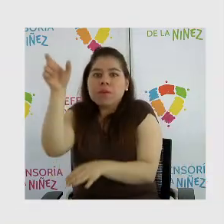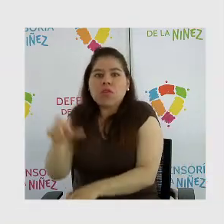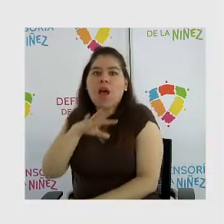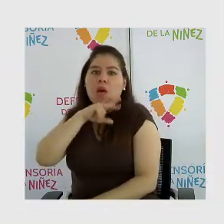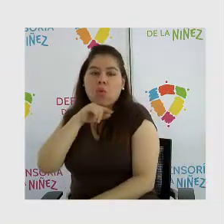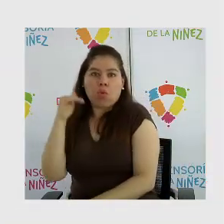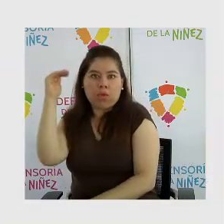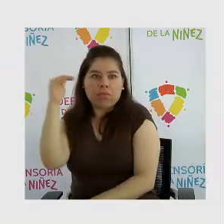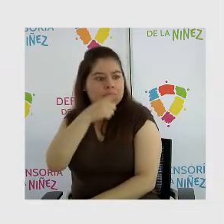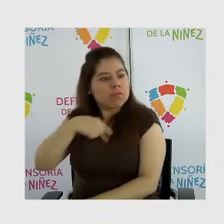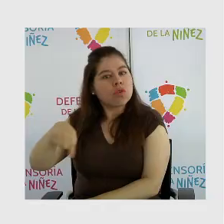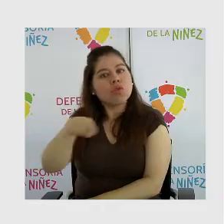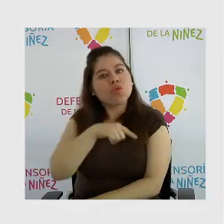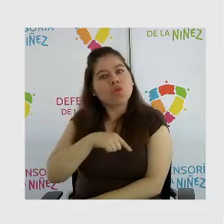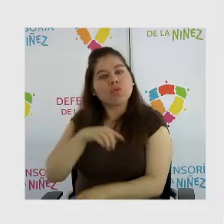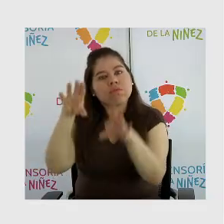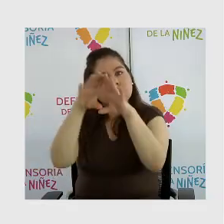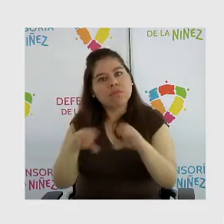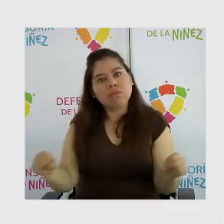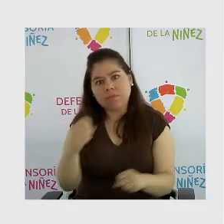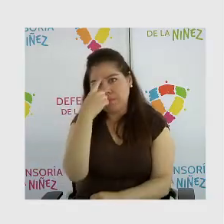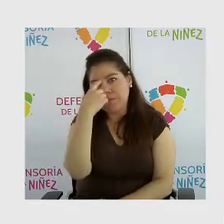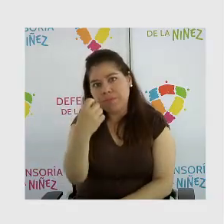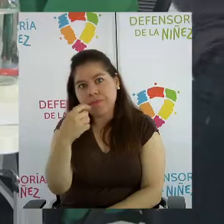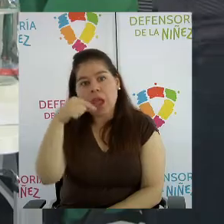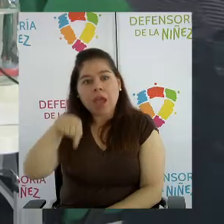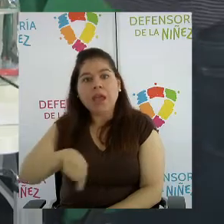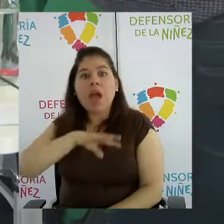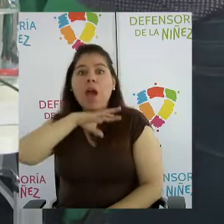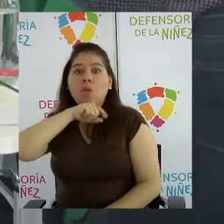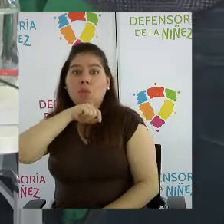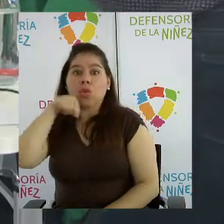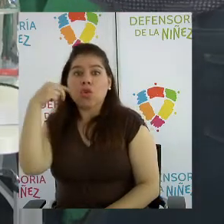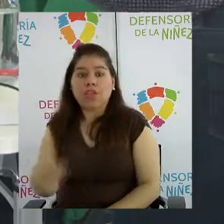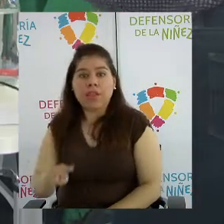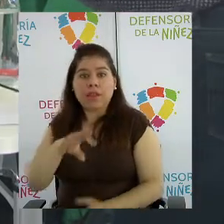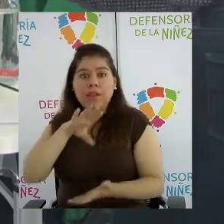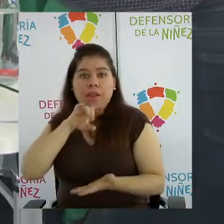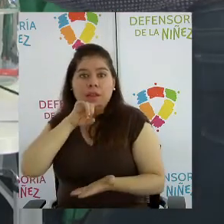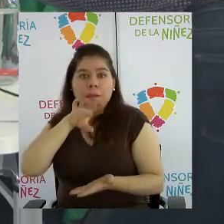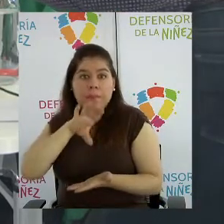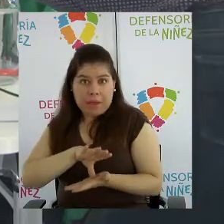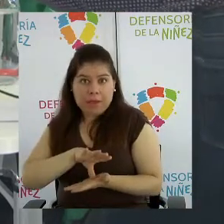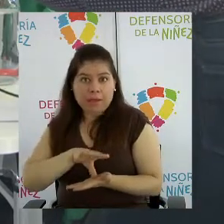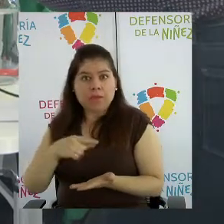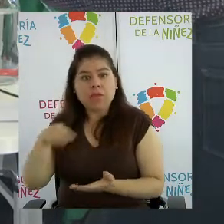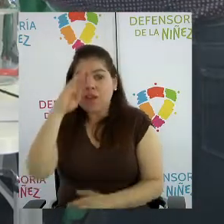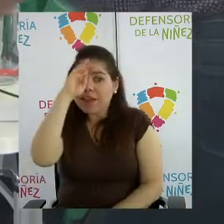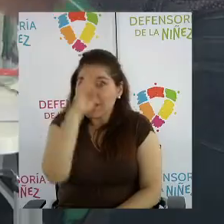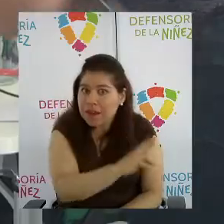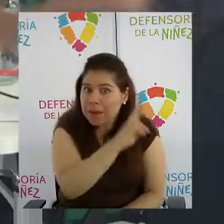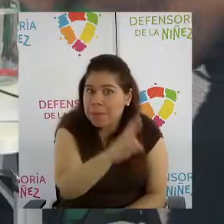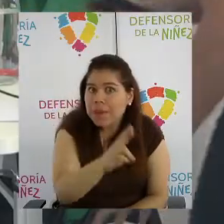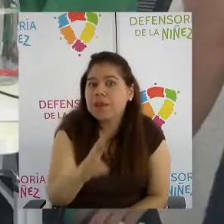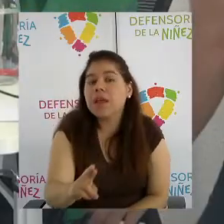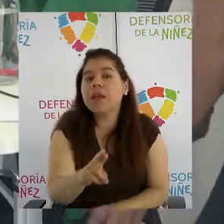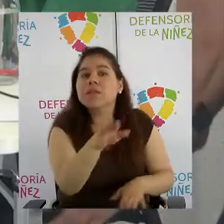el compromiso que tenemos que tener los adultos que viven en este país es a resguardar efectivamente el respeto y la efectivización de sus